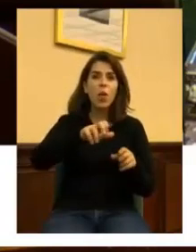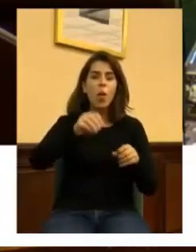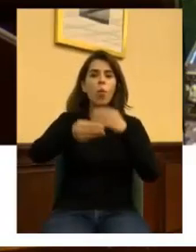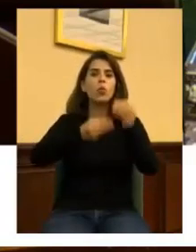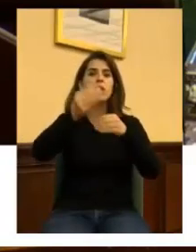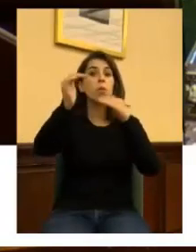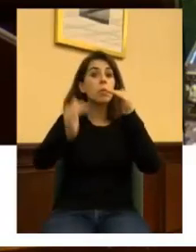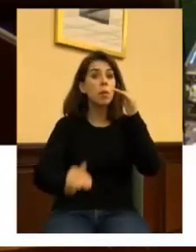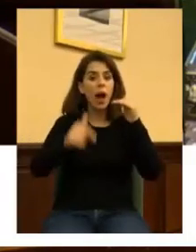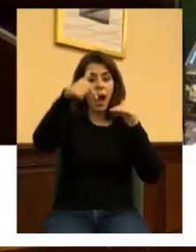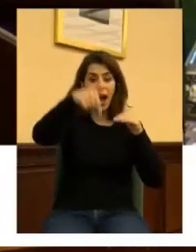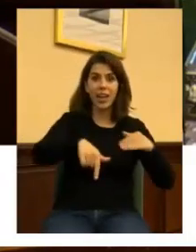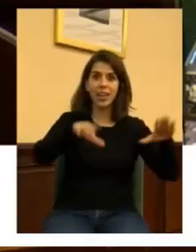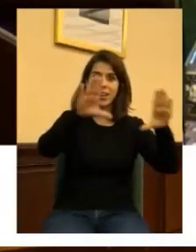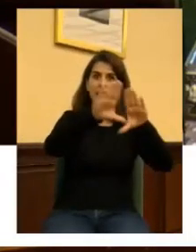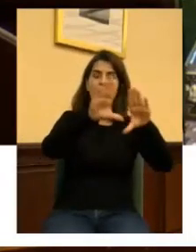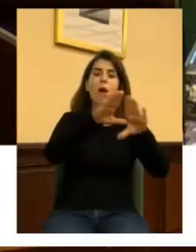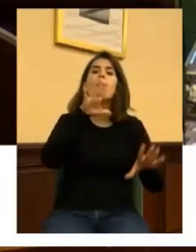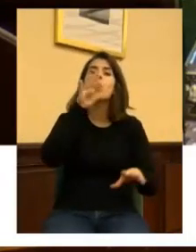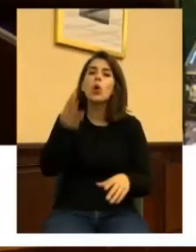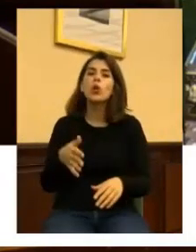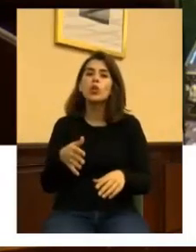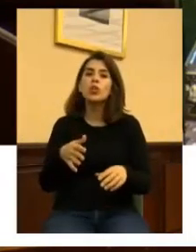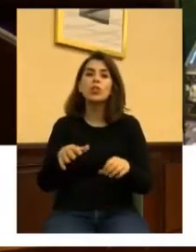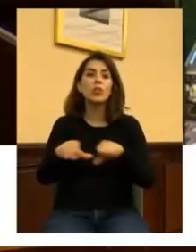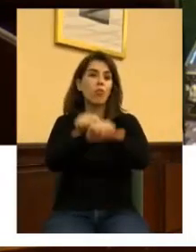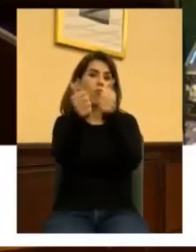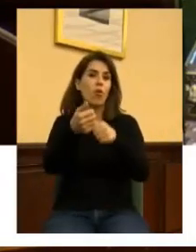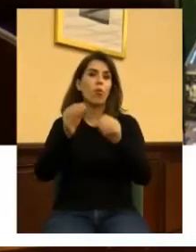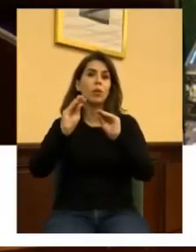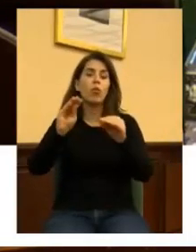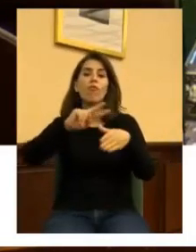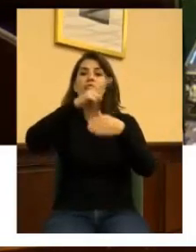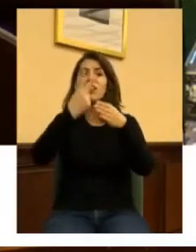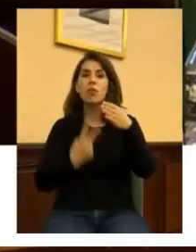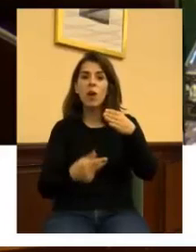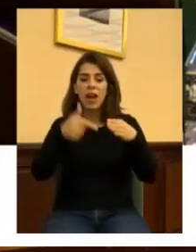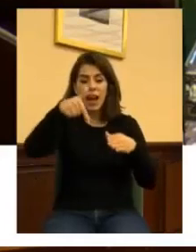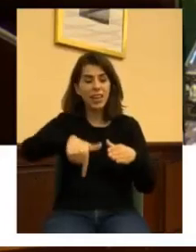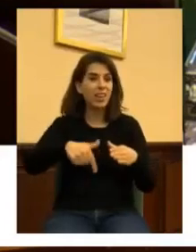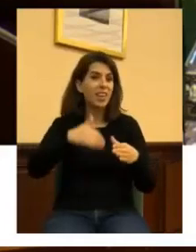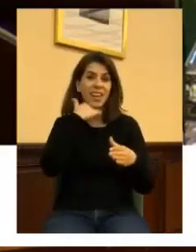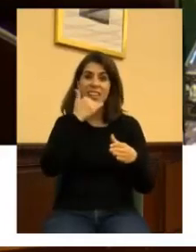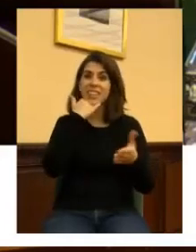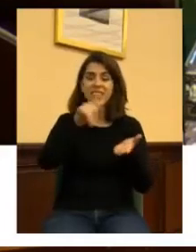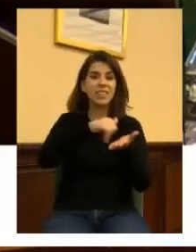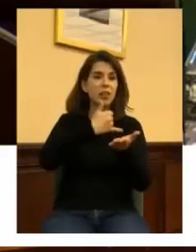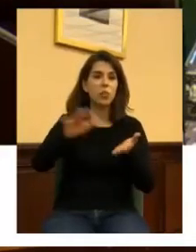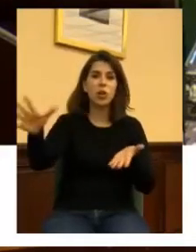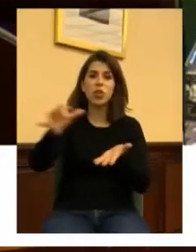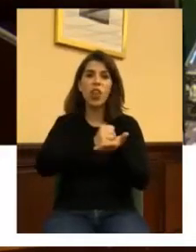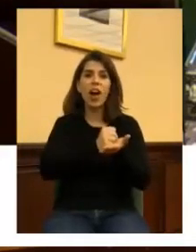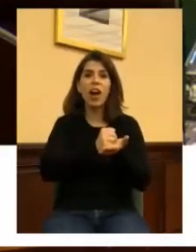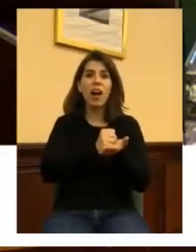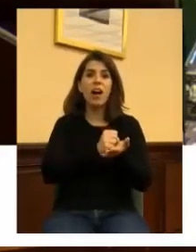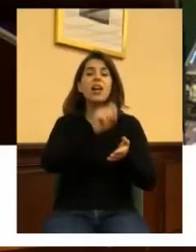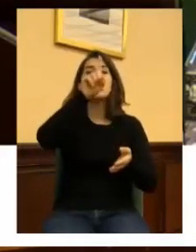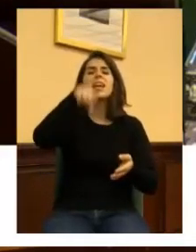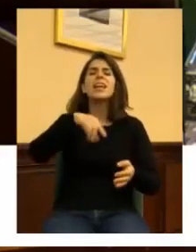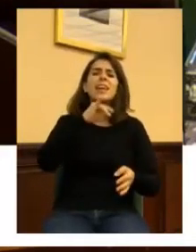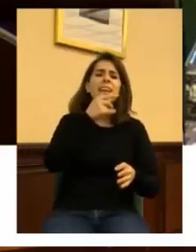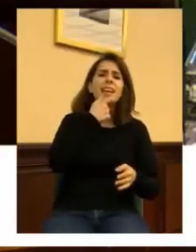Madrid, con el modelo bilingüe, donde prácticamente todas las materias se imparten en inglés, incluida la historia de